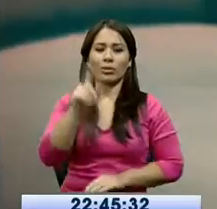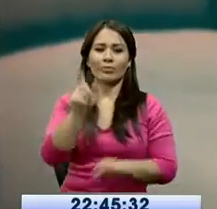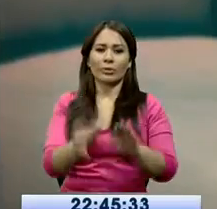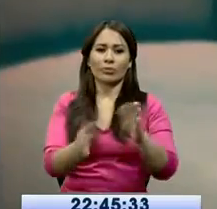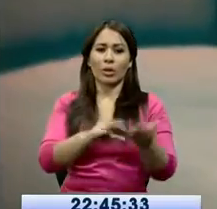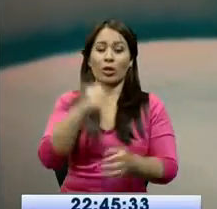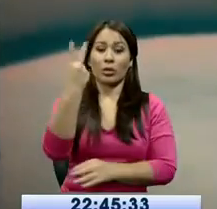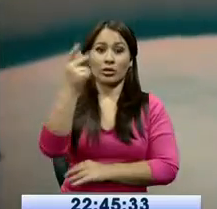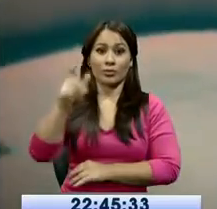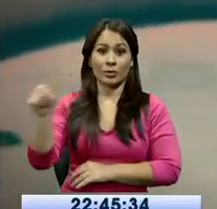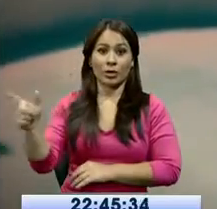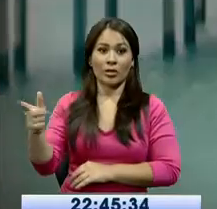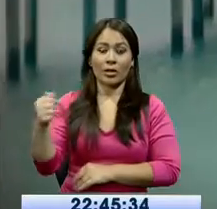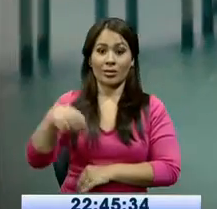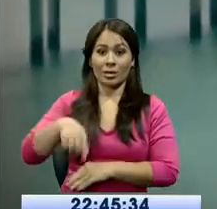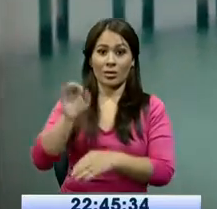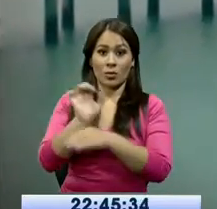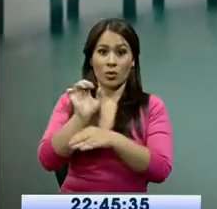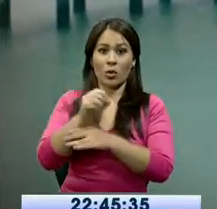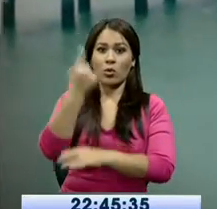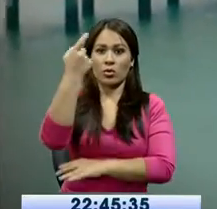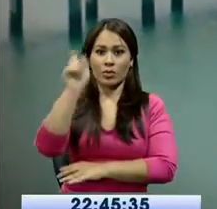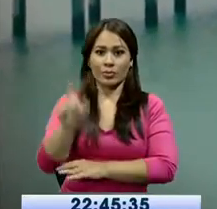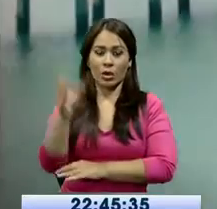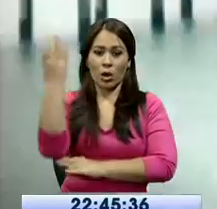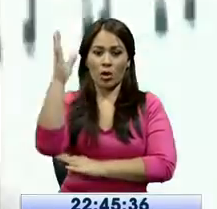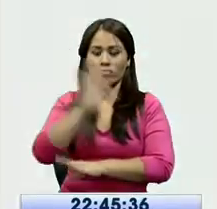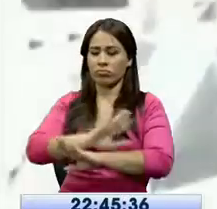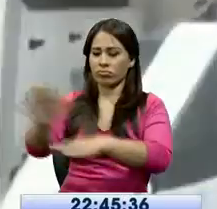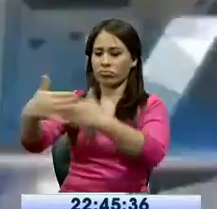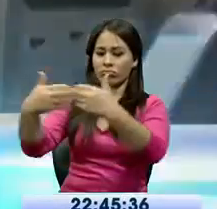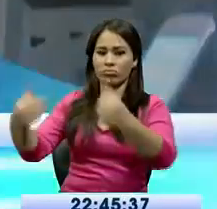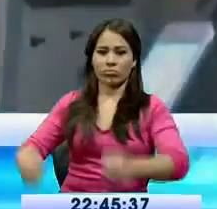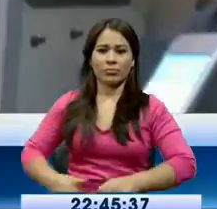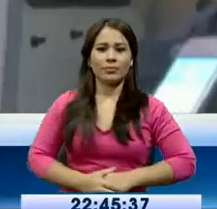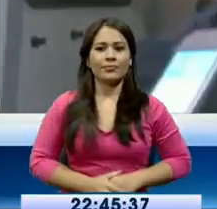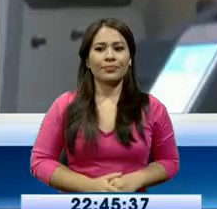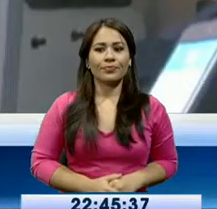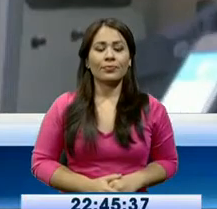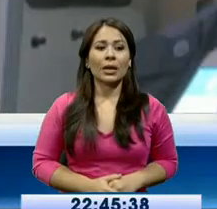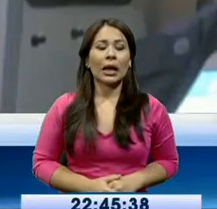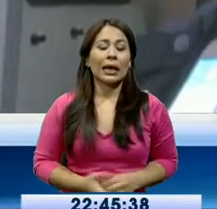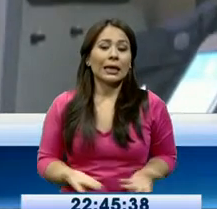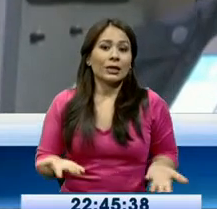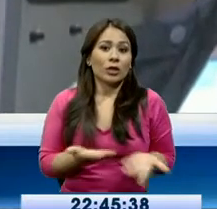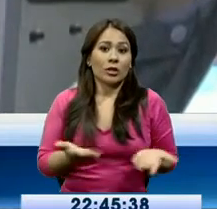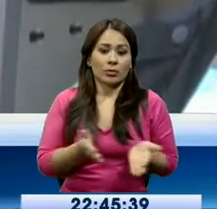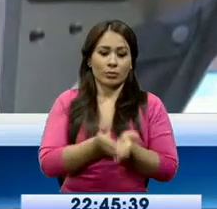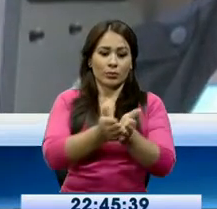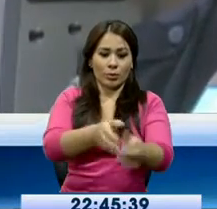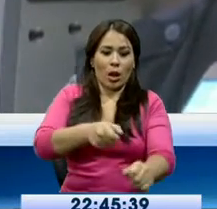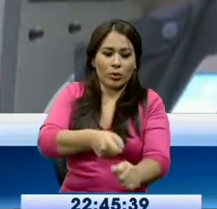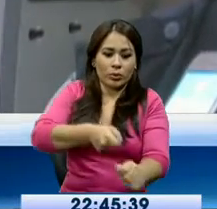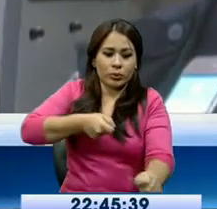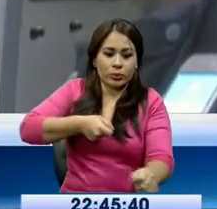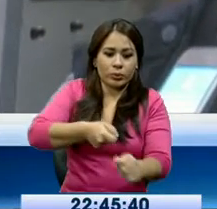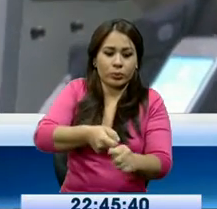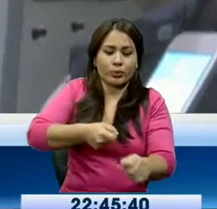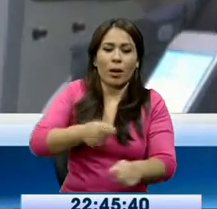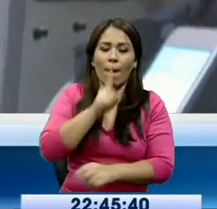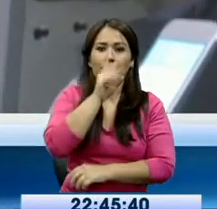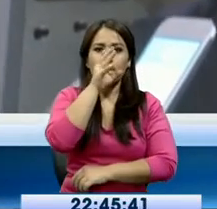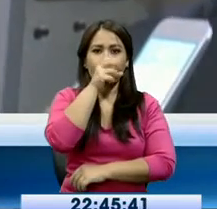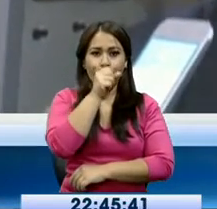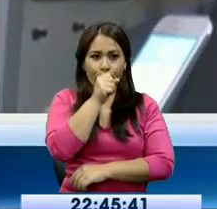mientras que dos ciudadanos ecuatorianos y un colombiano fueron detenidos. El abordaje de esta lancha, haciendo caso